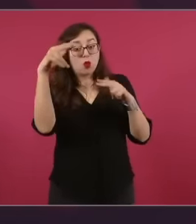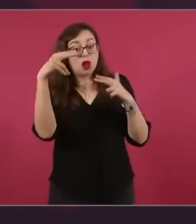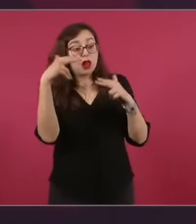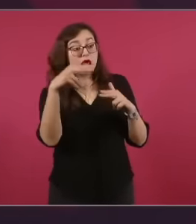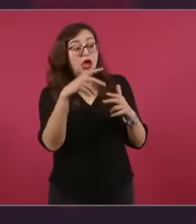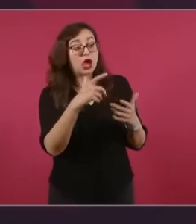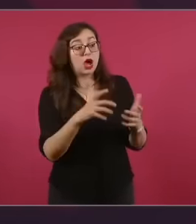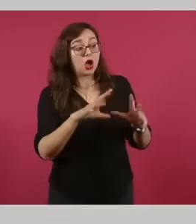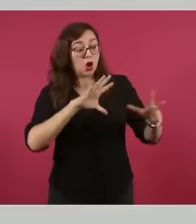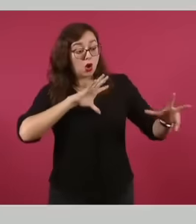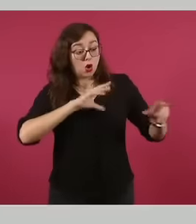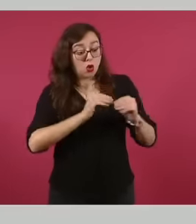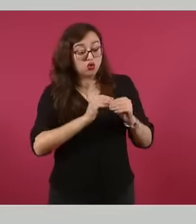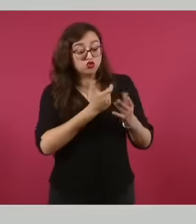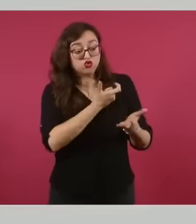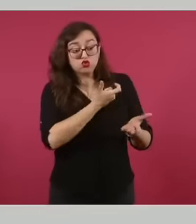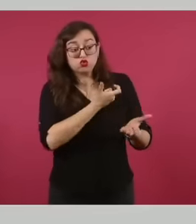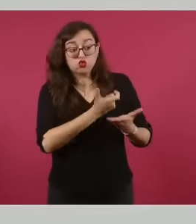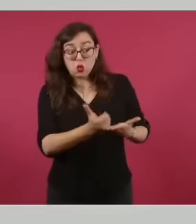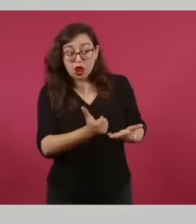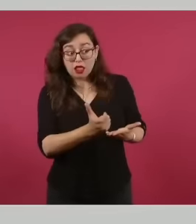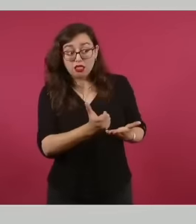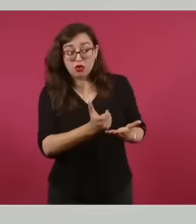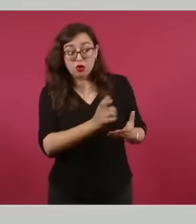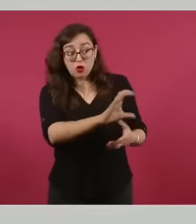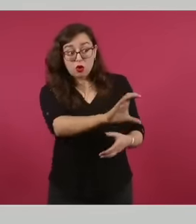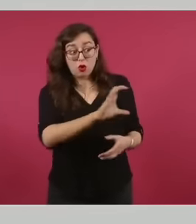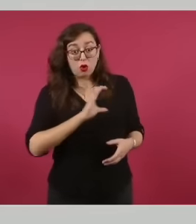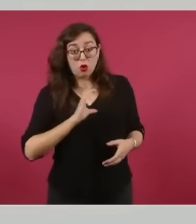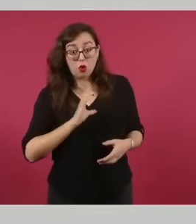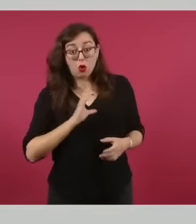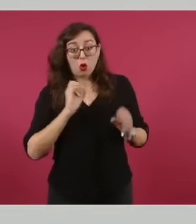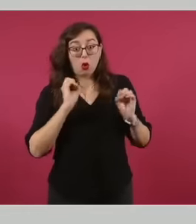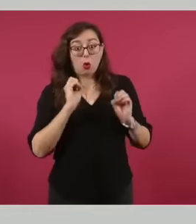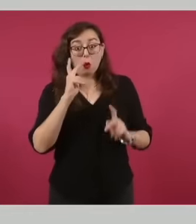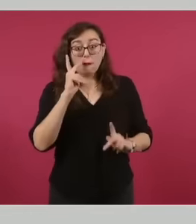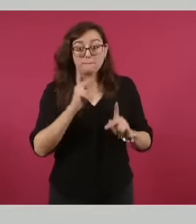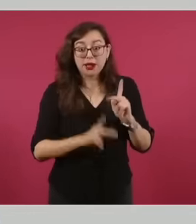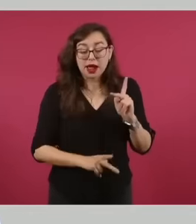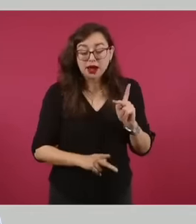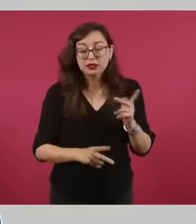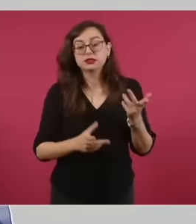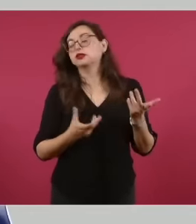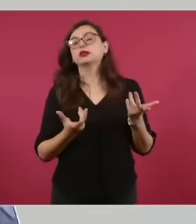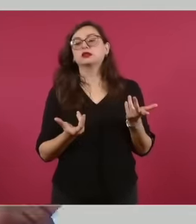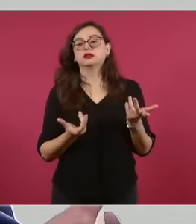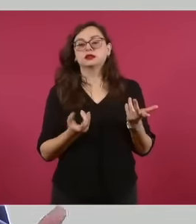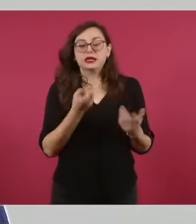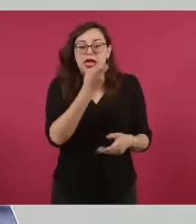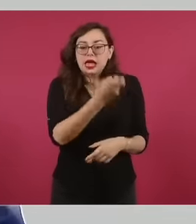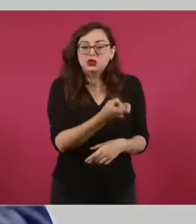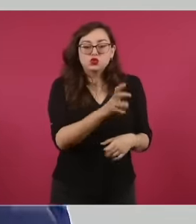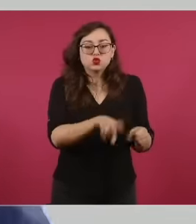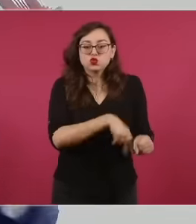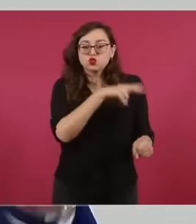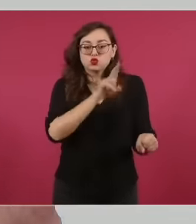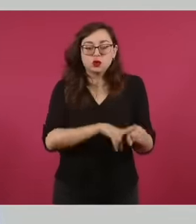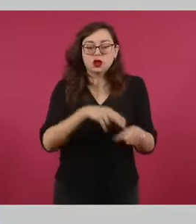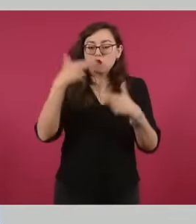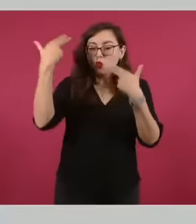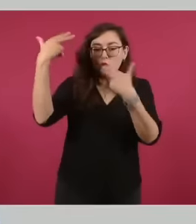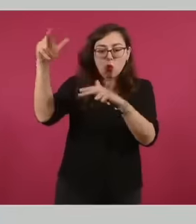salarios completos o una parte. Así es, se